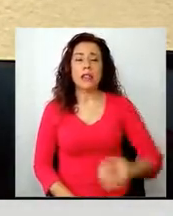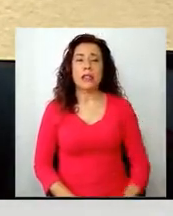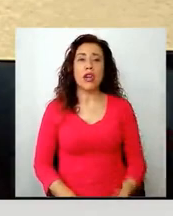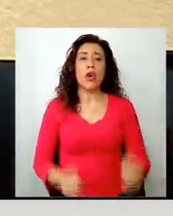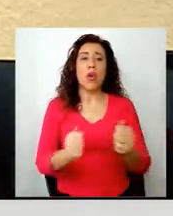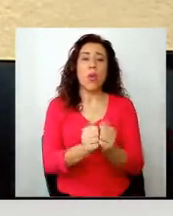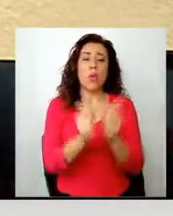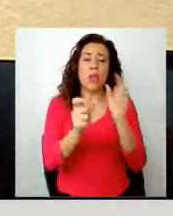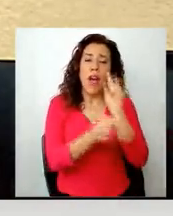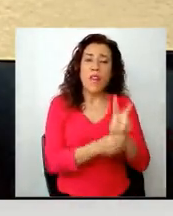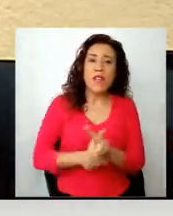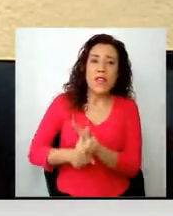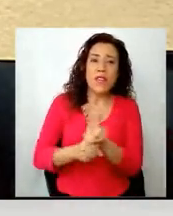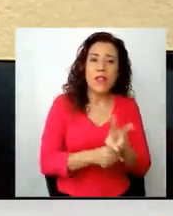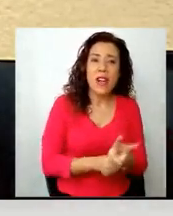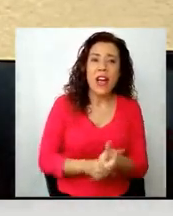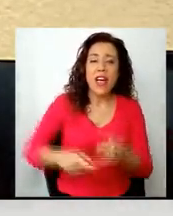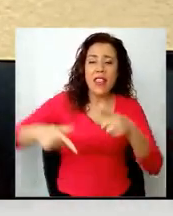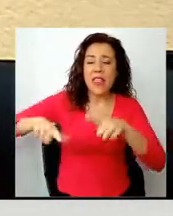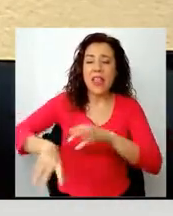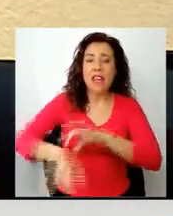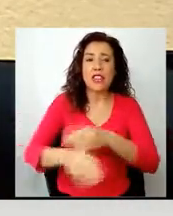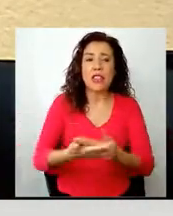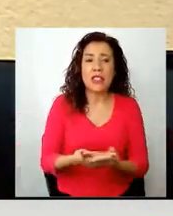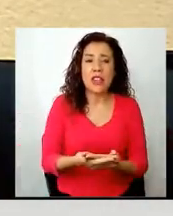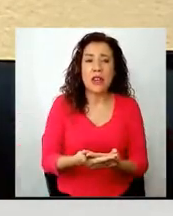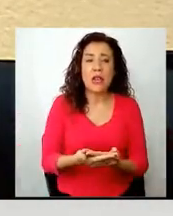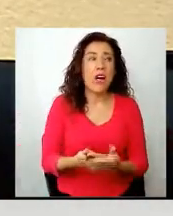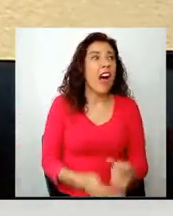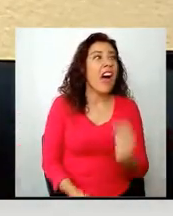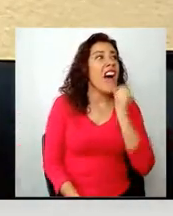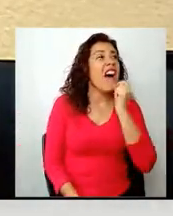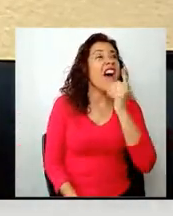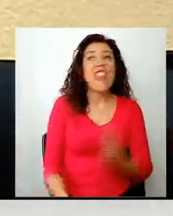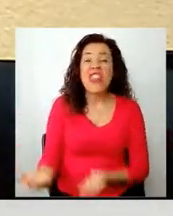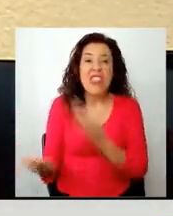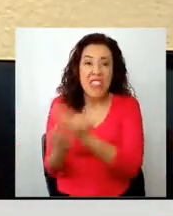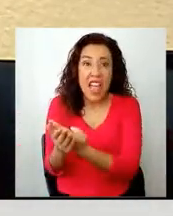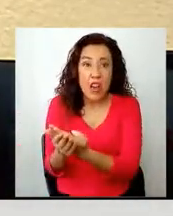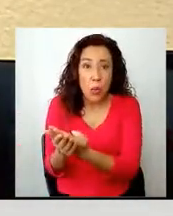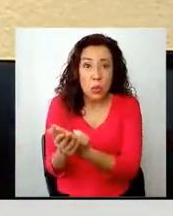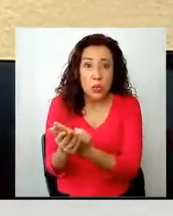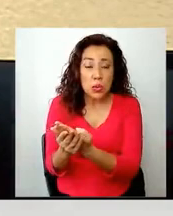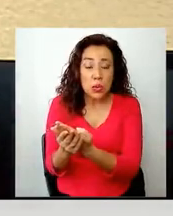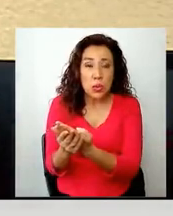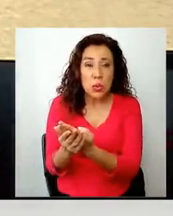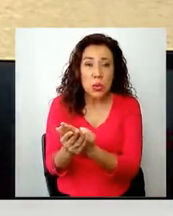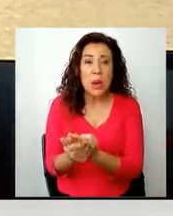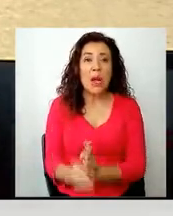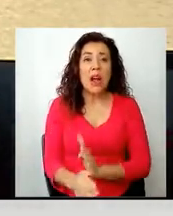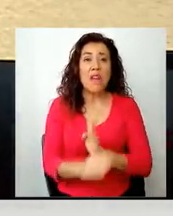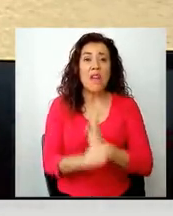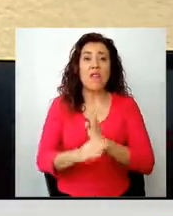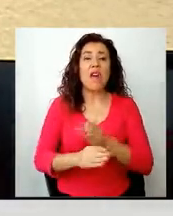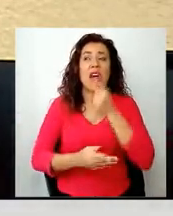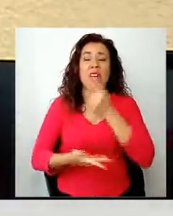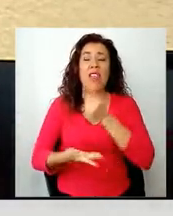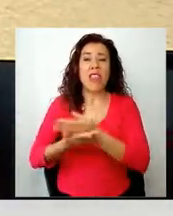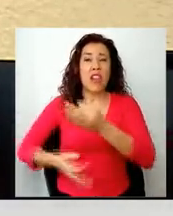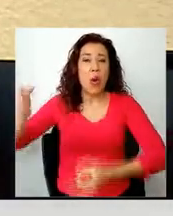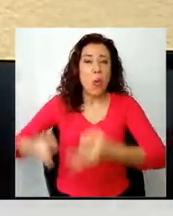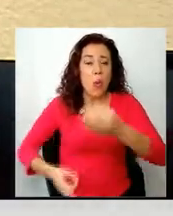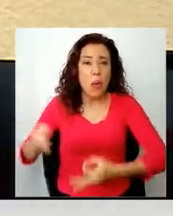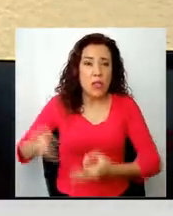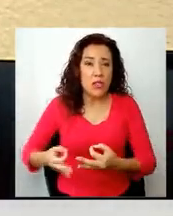dirección de salud que denunció el hecho que se hizo parte con alguna acción judicial